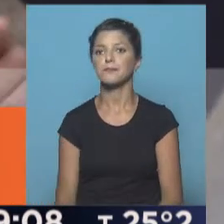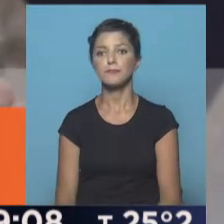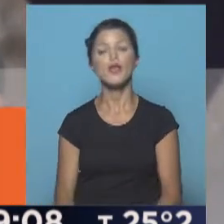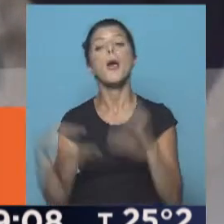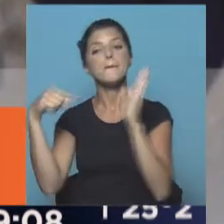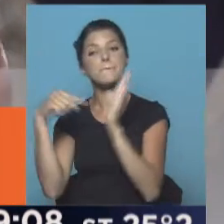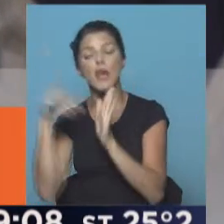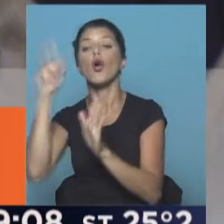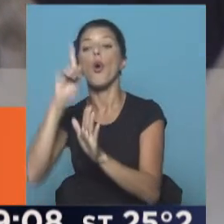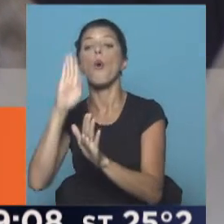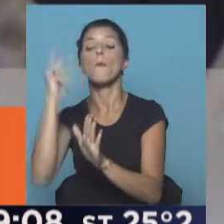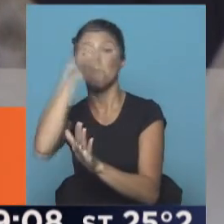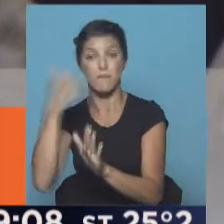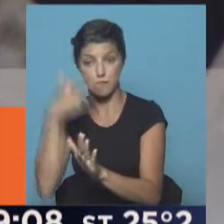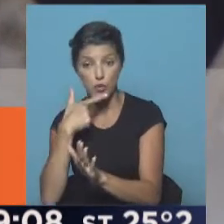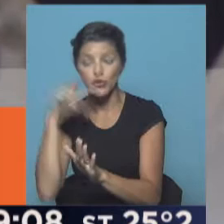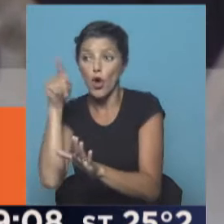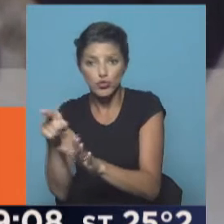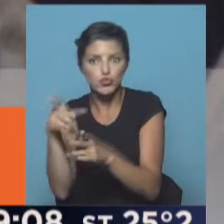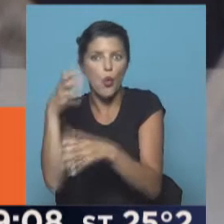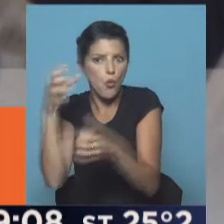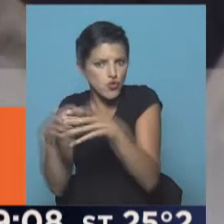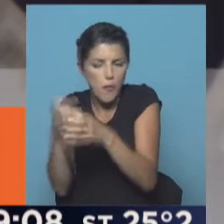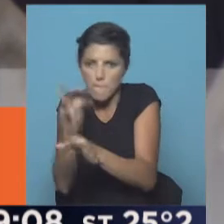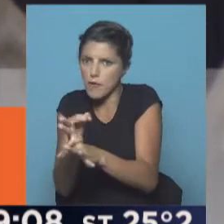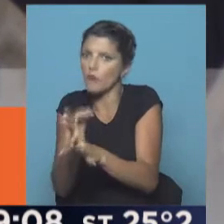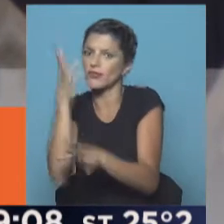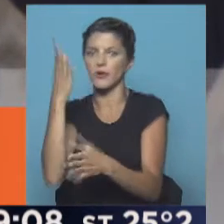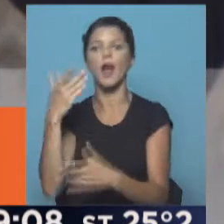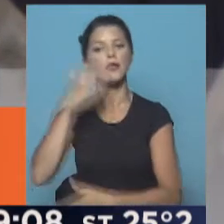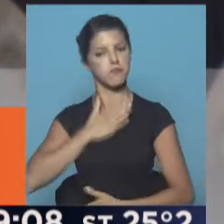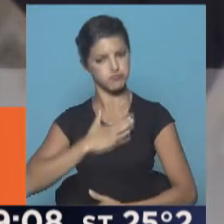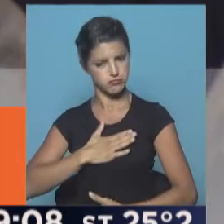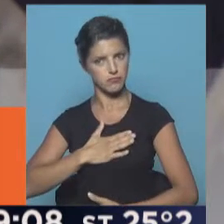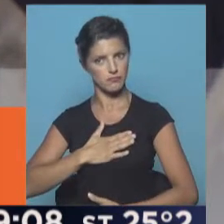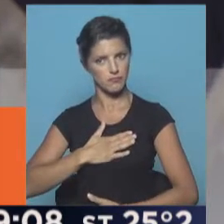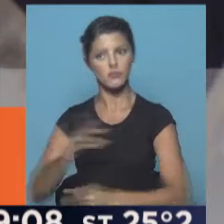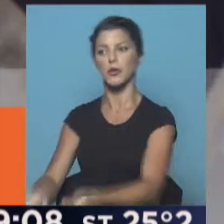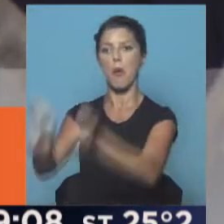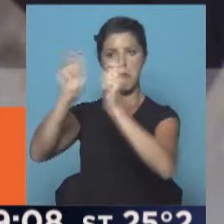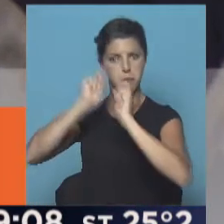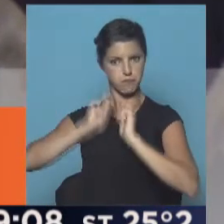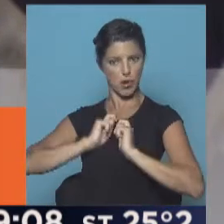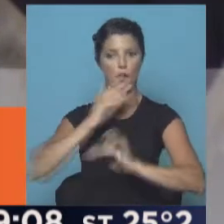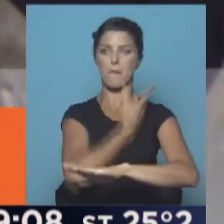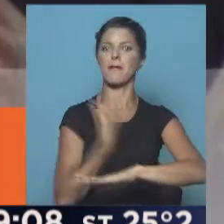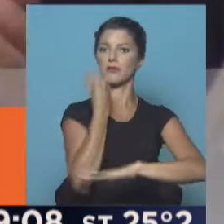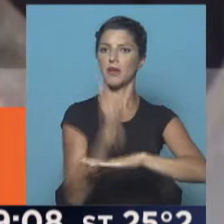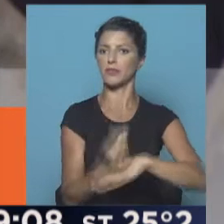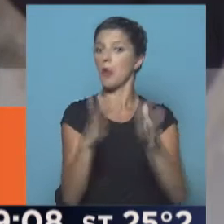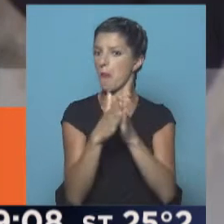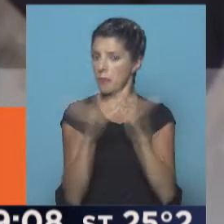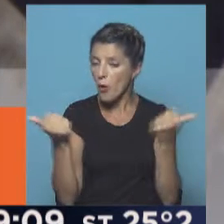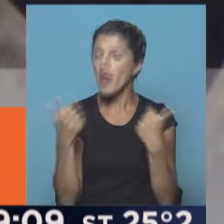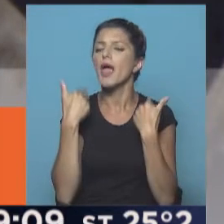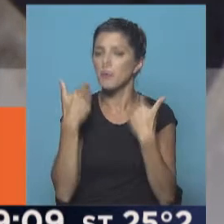presidente Bush fue muy profesional y cortés en asegurarnos de que tuviéramos una transición ágil para que